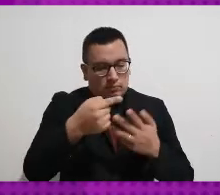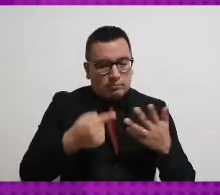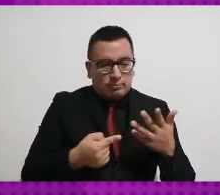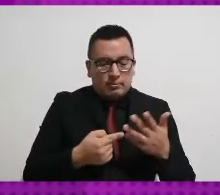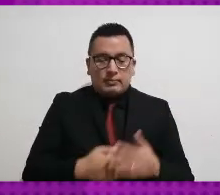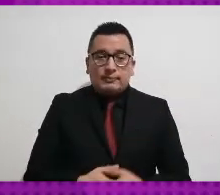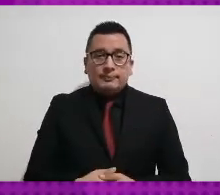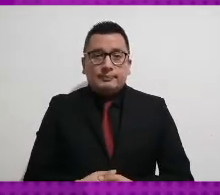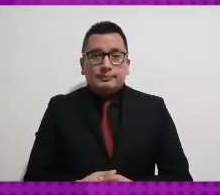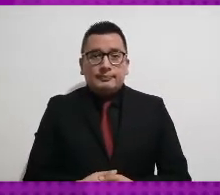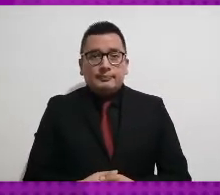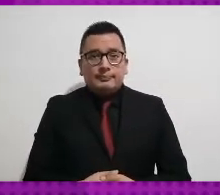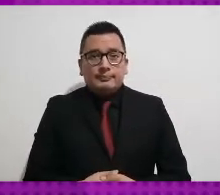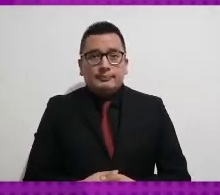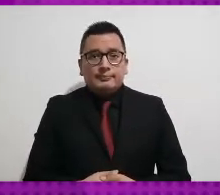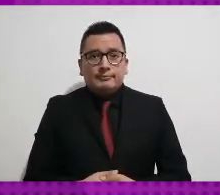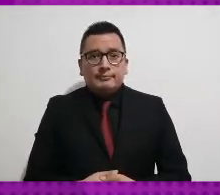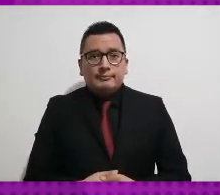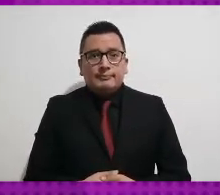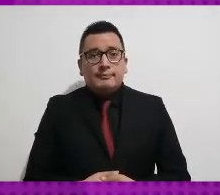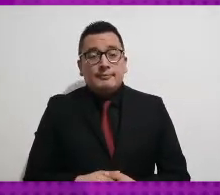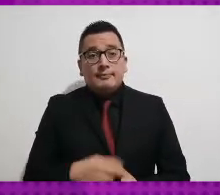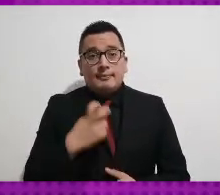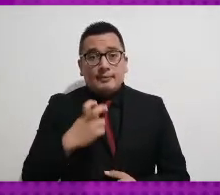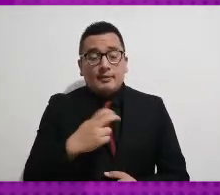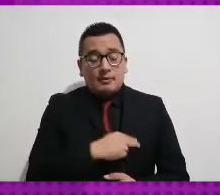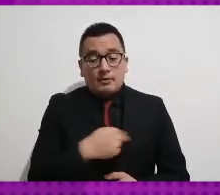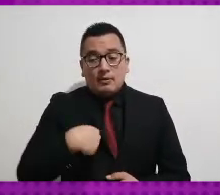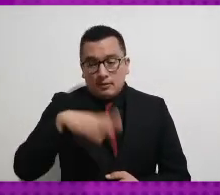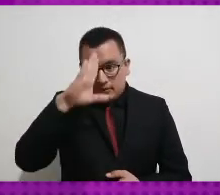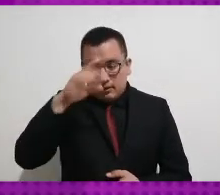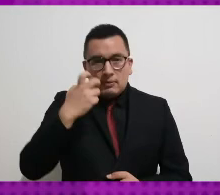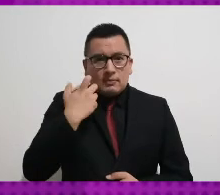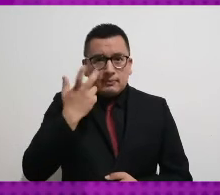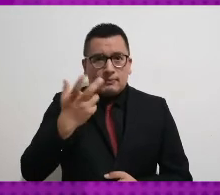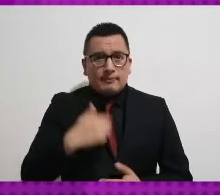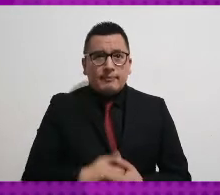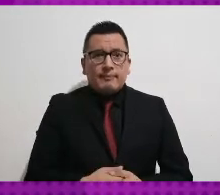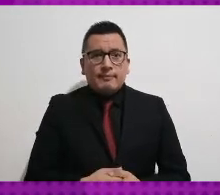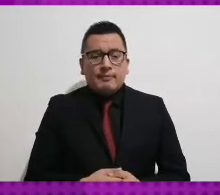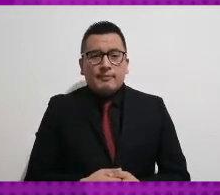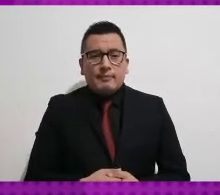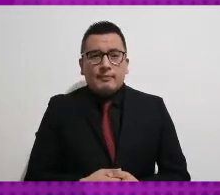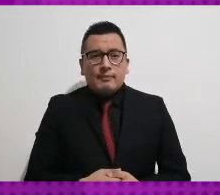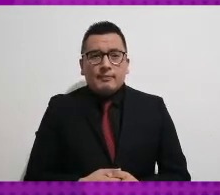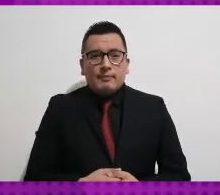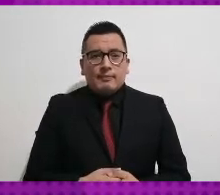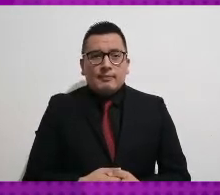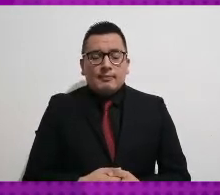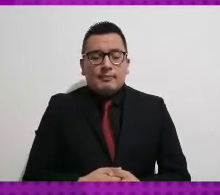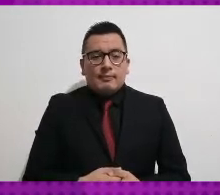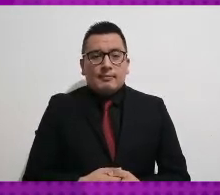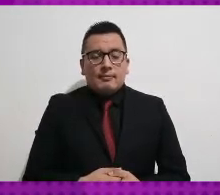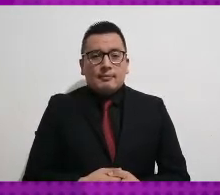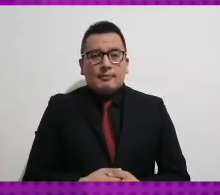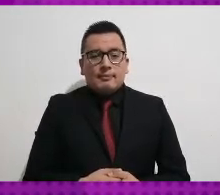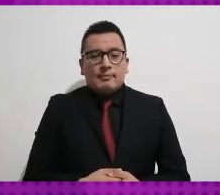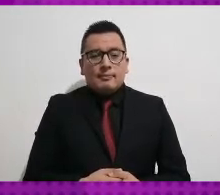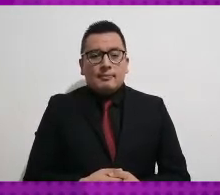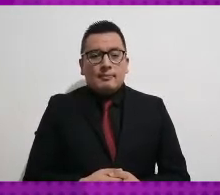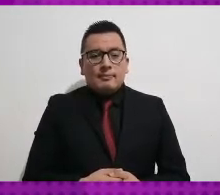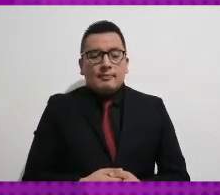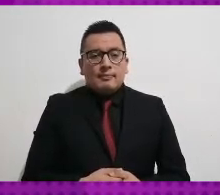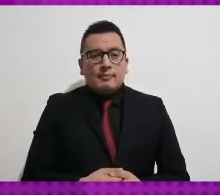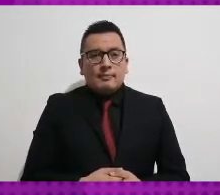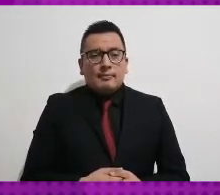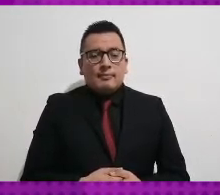y de una manera seria y responsable. Sí, esa fue nuestra manera de pensar al momento de crear esta herramienta, que se cumpliera